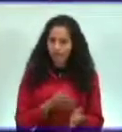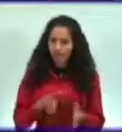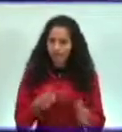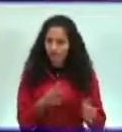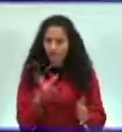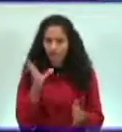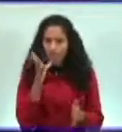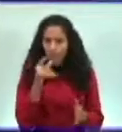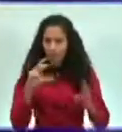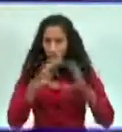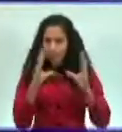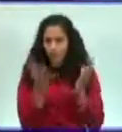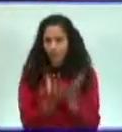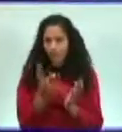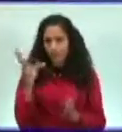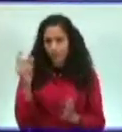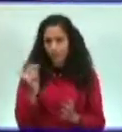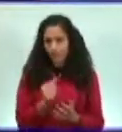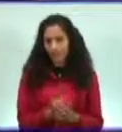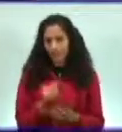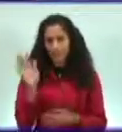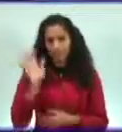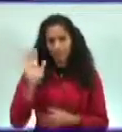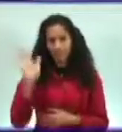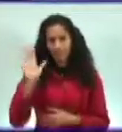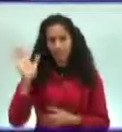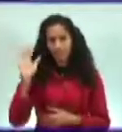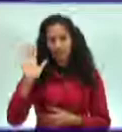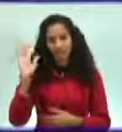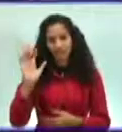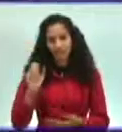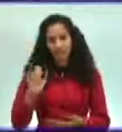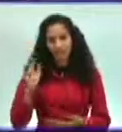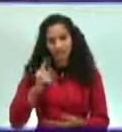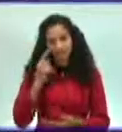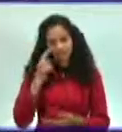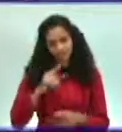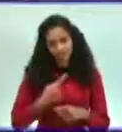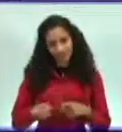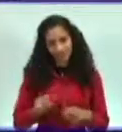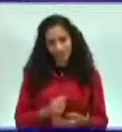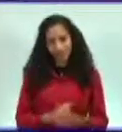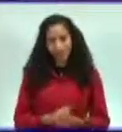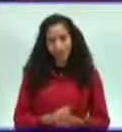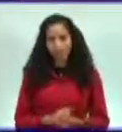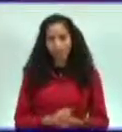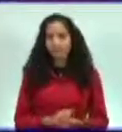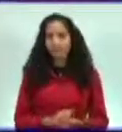maravilloso mundo de las matemáticas. ¡Chao! ¡Nos vemos!